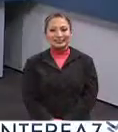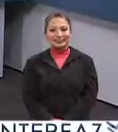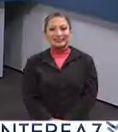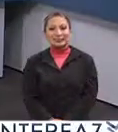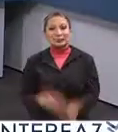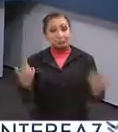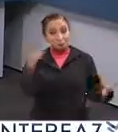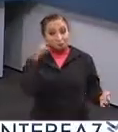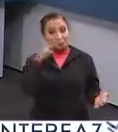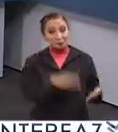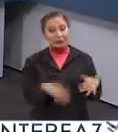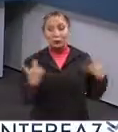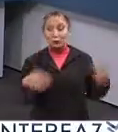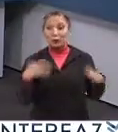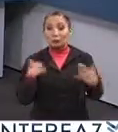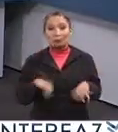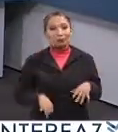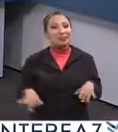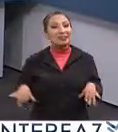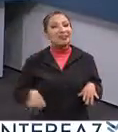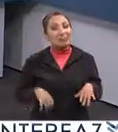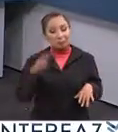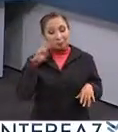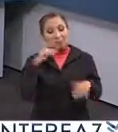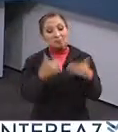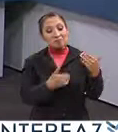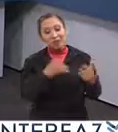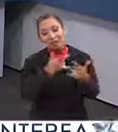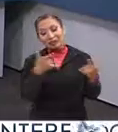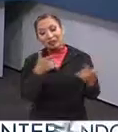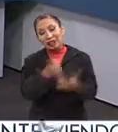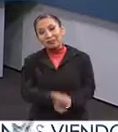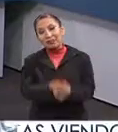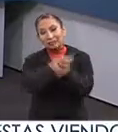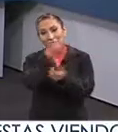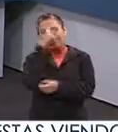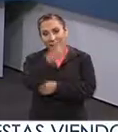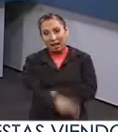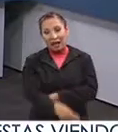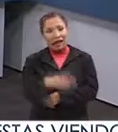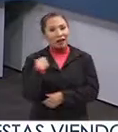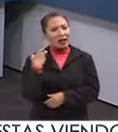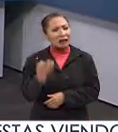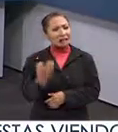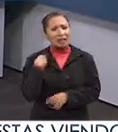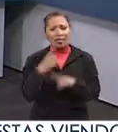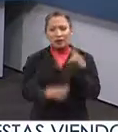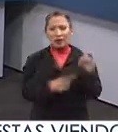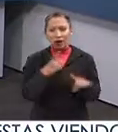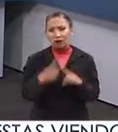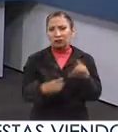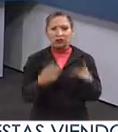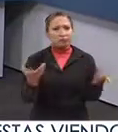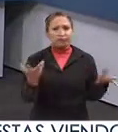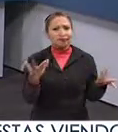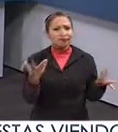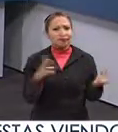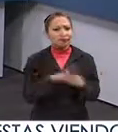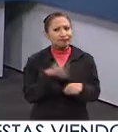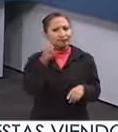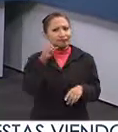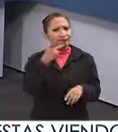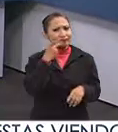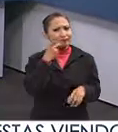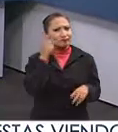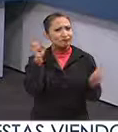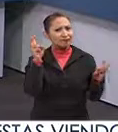¿Qué les pareció? Pues muy, muy interesante cómo se ha desarrollado la historia del voleibol en México. Es un deporte que normalmente no se